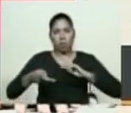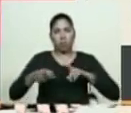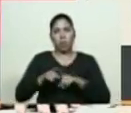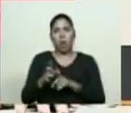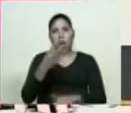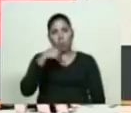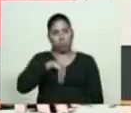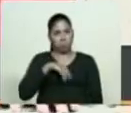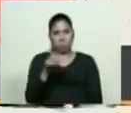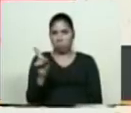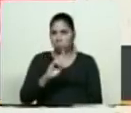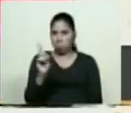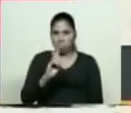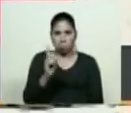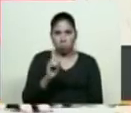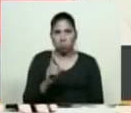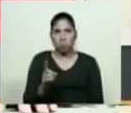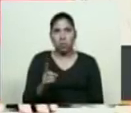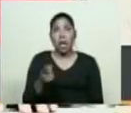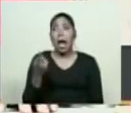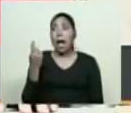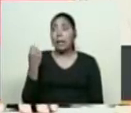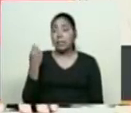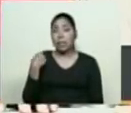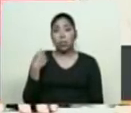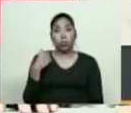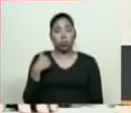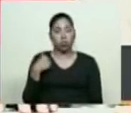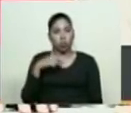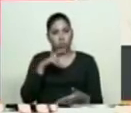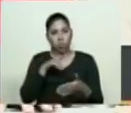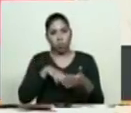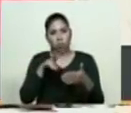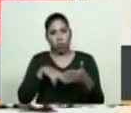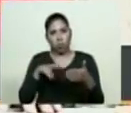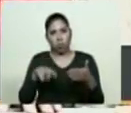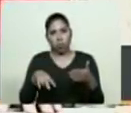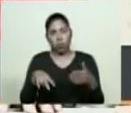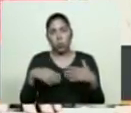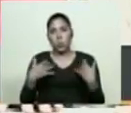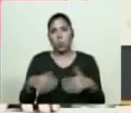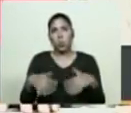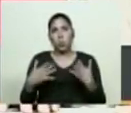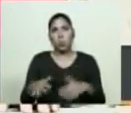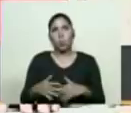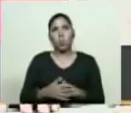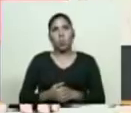Y la gente está allí. Y ayer yo leía las críticas de alguna gente, ¿cómo es posible? ¿Será que tienen